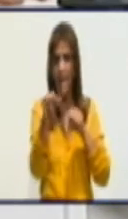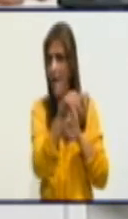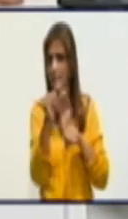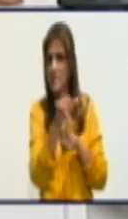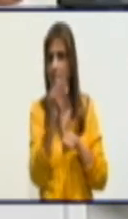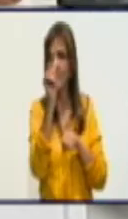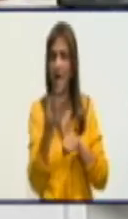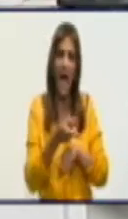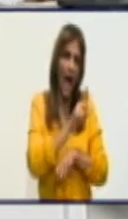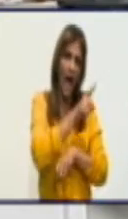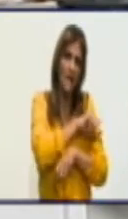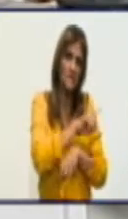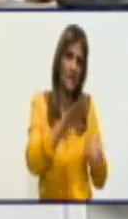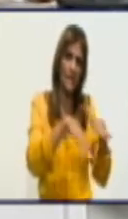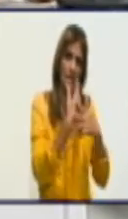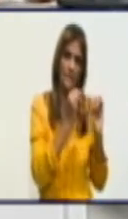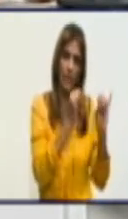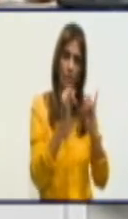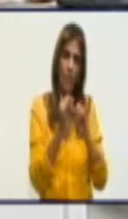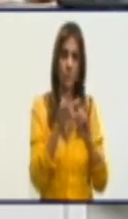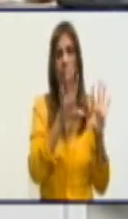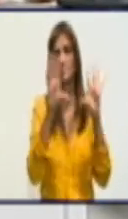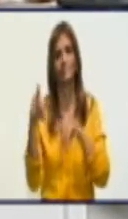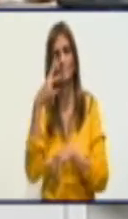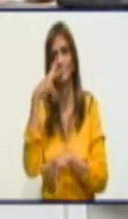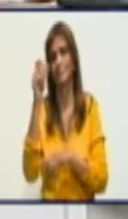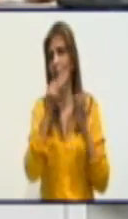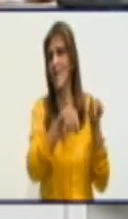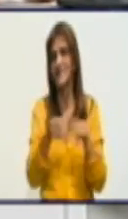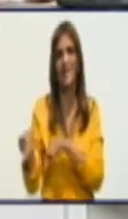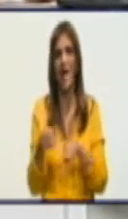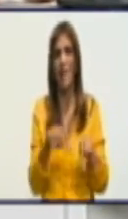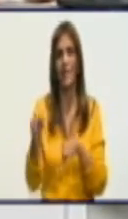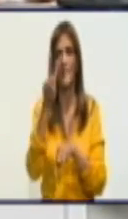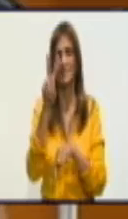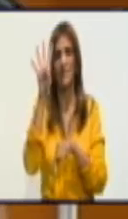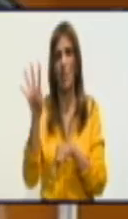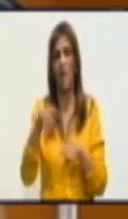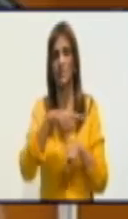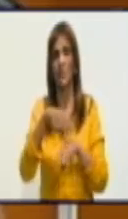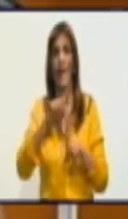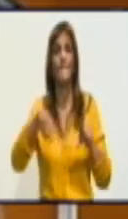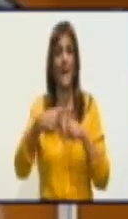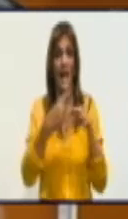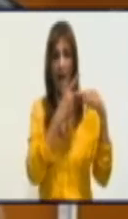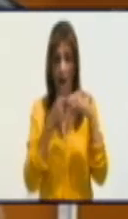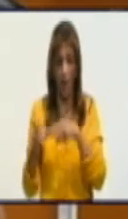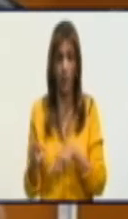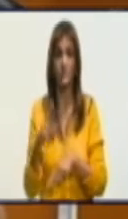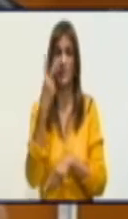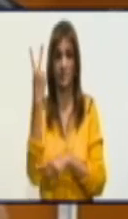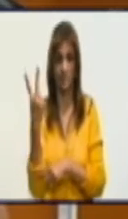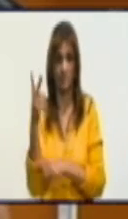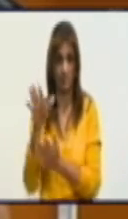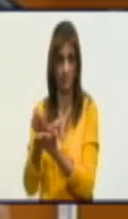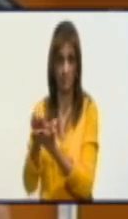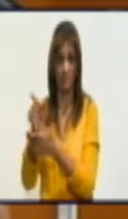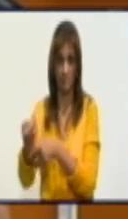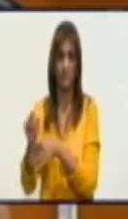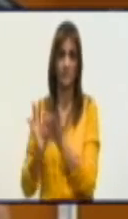reportando hace días no, o es esa, nueva? No, esa salió en el reporte de las últimas 24 horas. Más la que teníamos reportada son las dos gestantes que tenemos